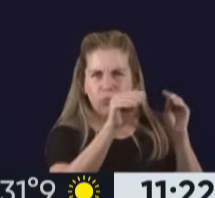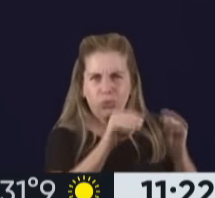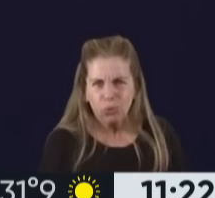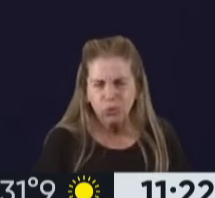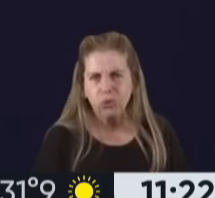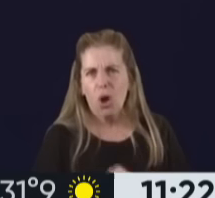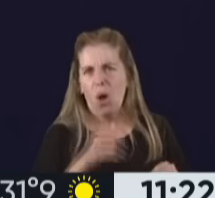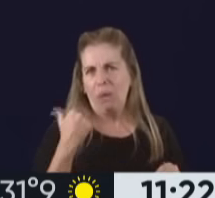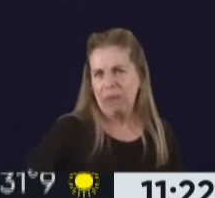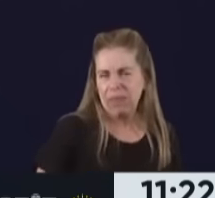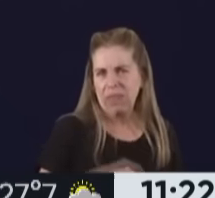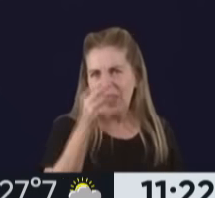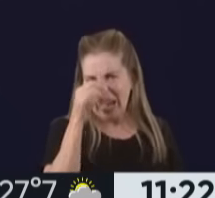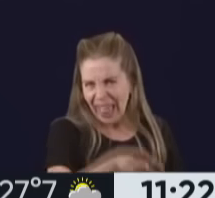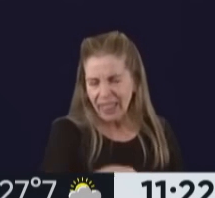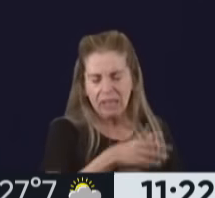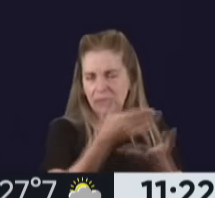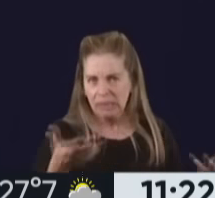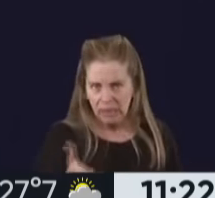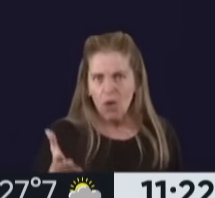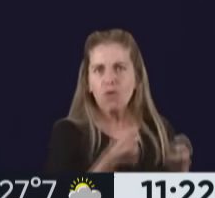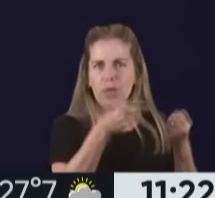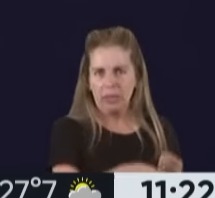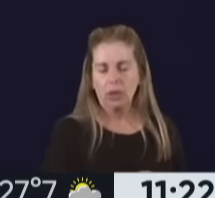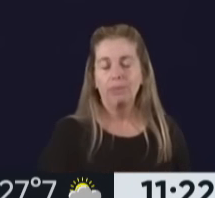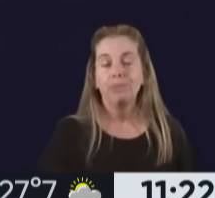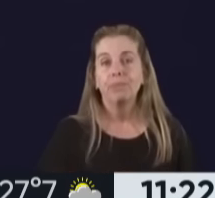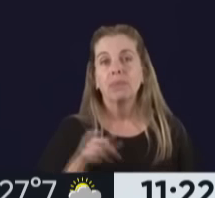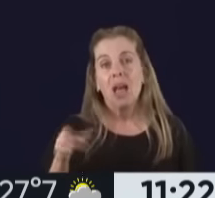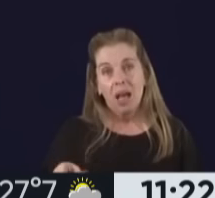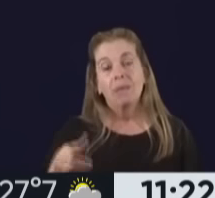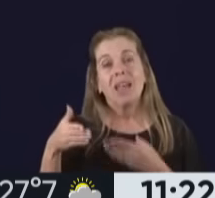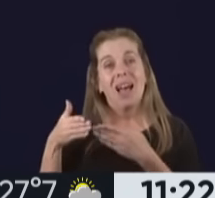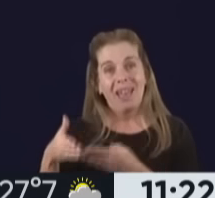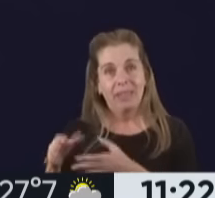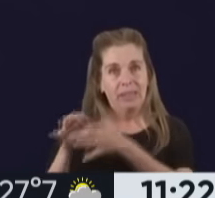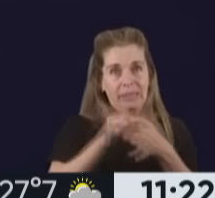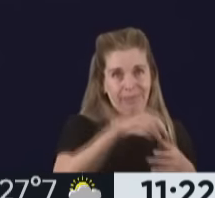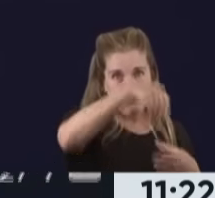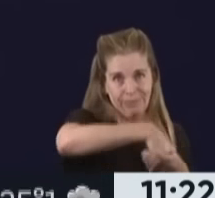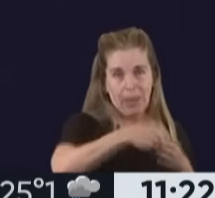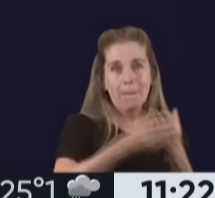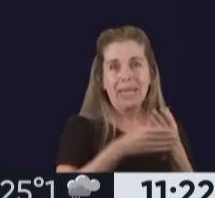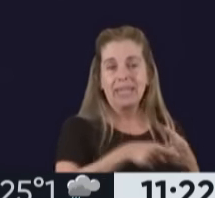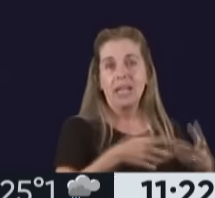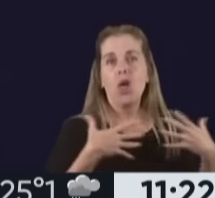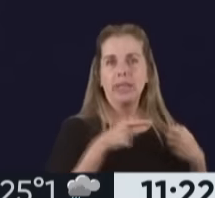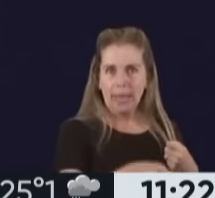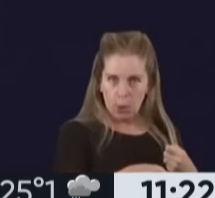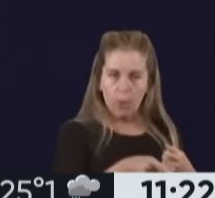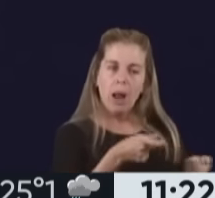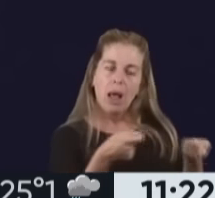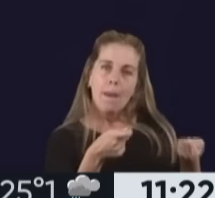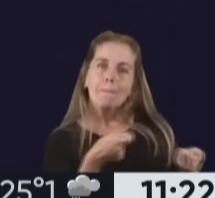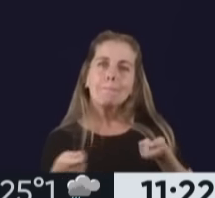y excremento de roedores. Al formar parte del Ministerio de Salud, las políticas de discapacidad se van a administrar de manera transparente con mecanismos de